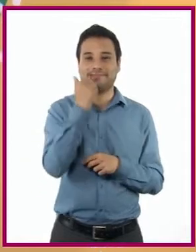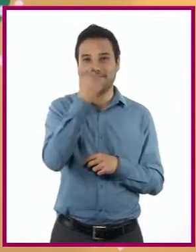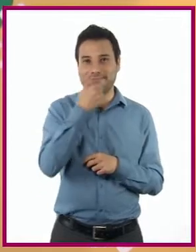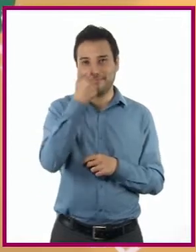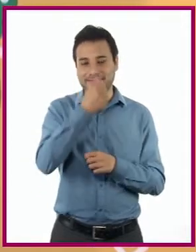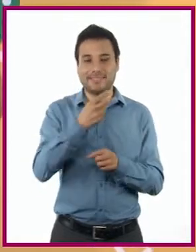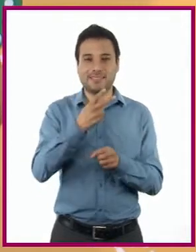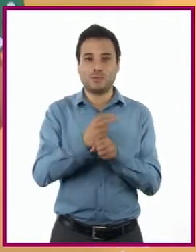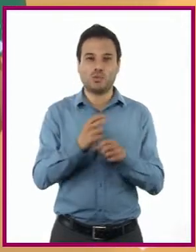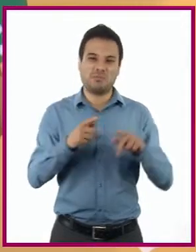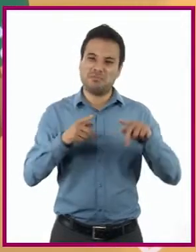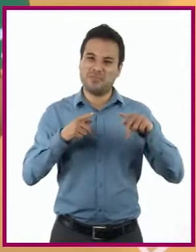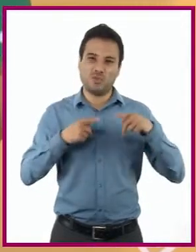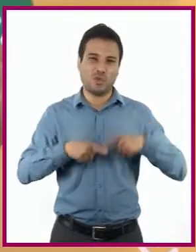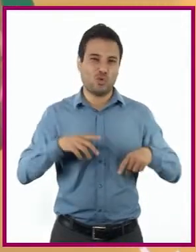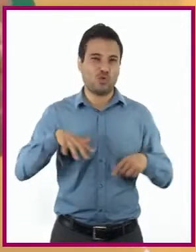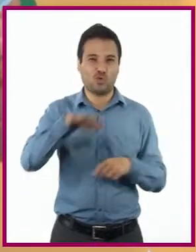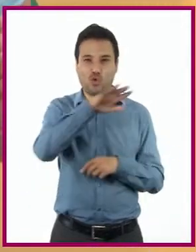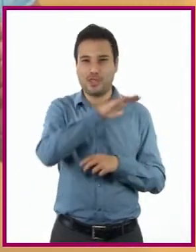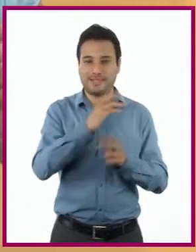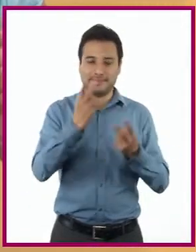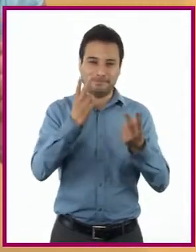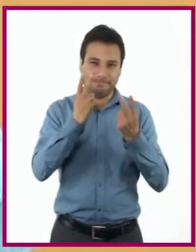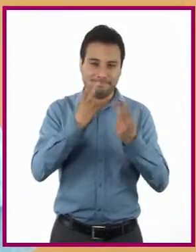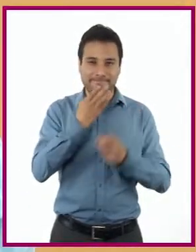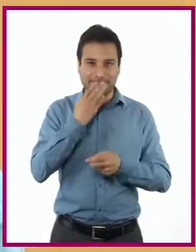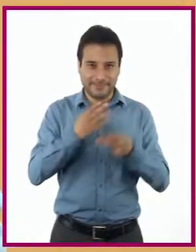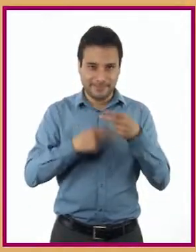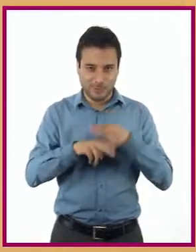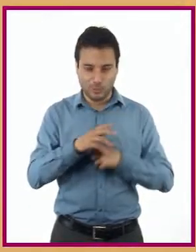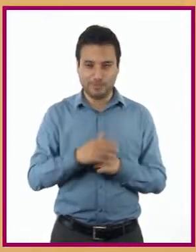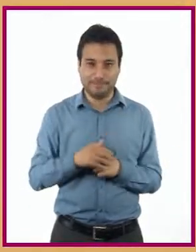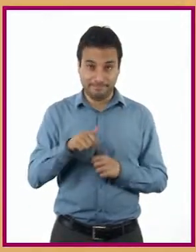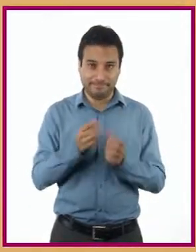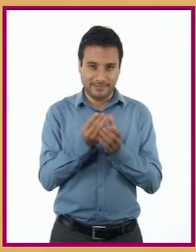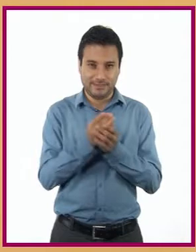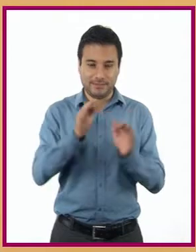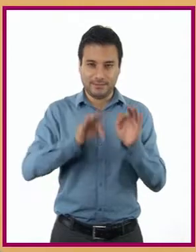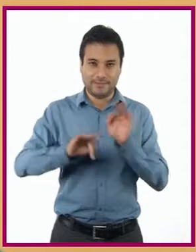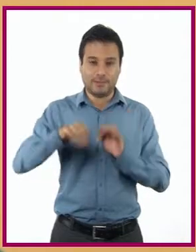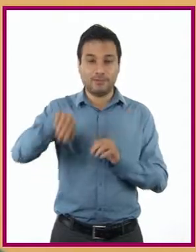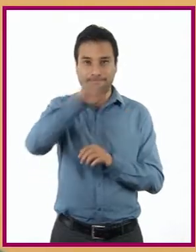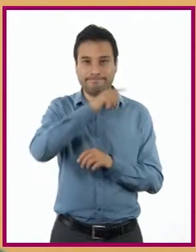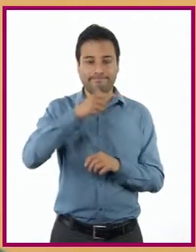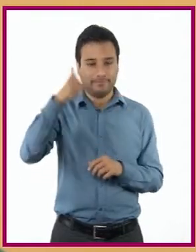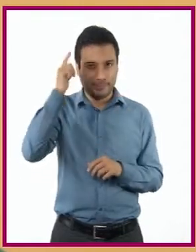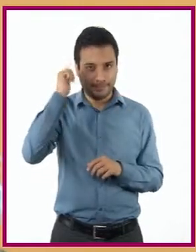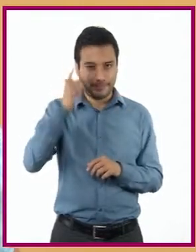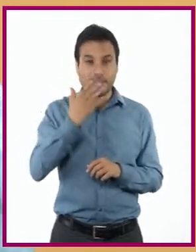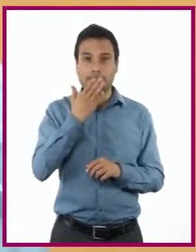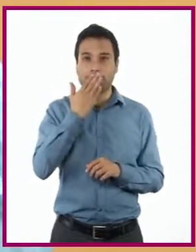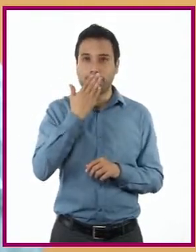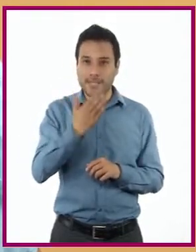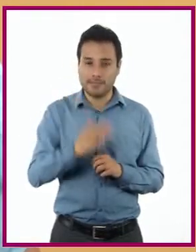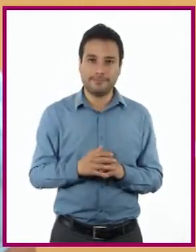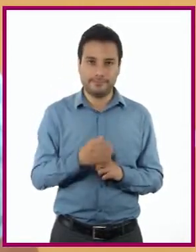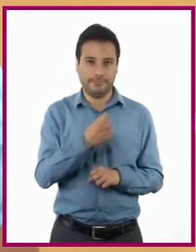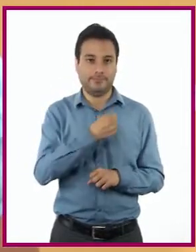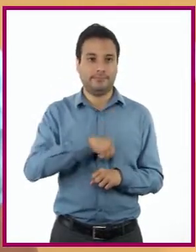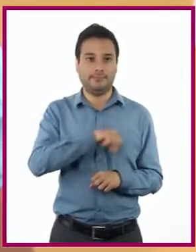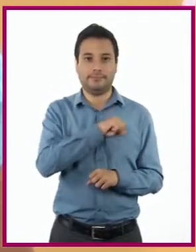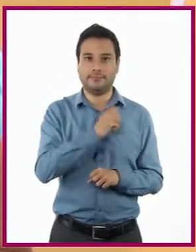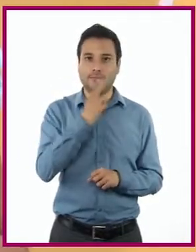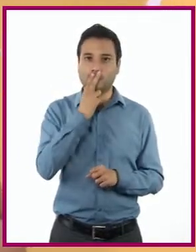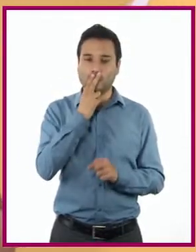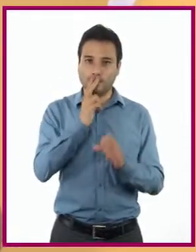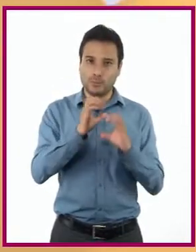secundaria y público en general a esta sesión de física. Espero que se encuentren muy bien y que sigan cuidando de su salud,